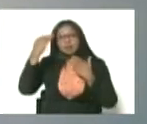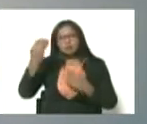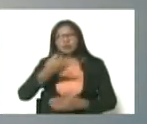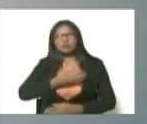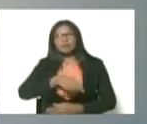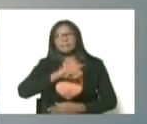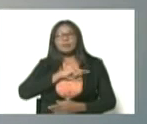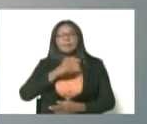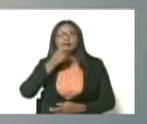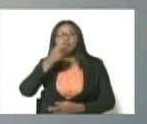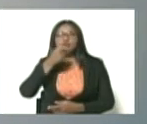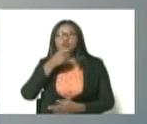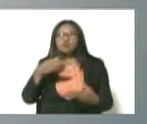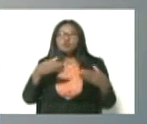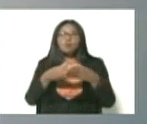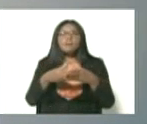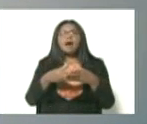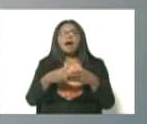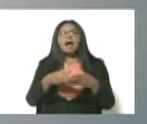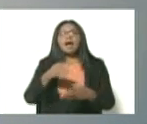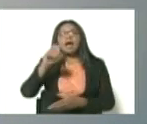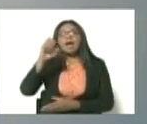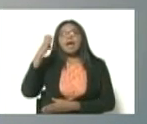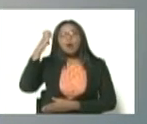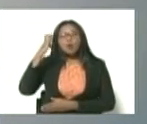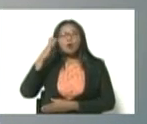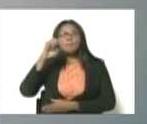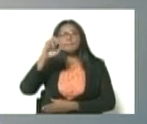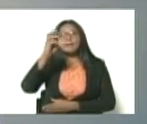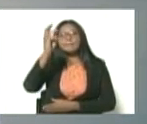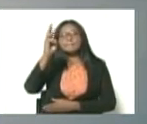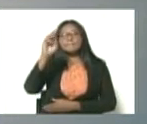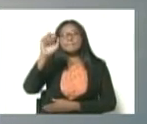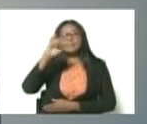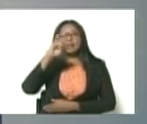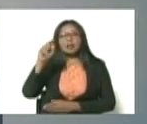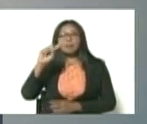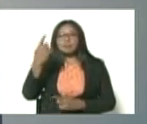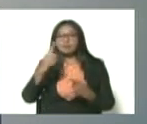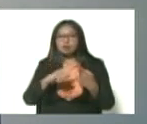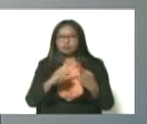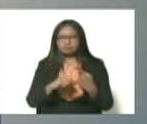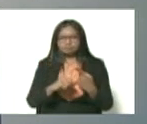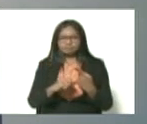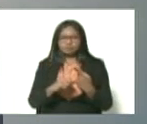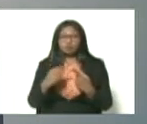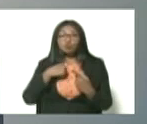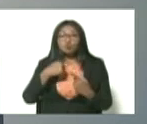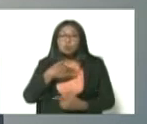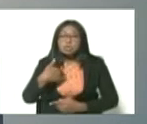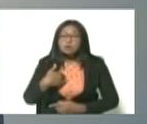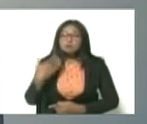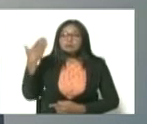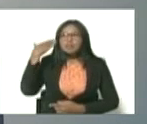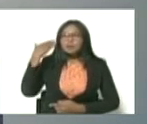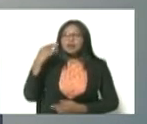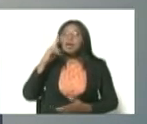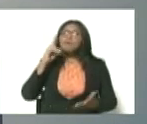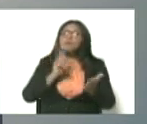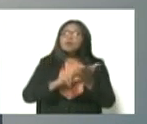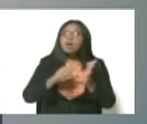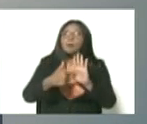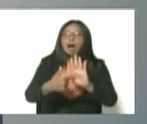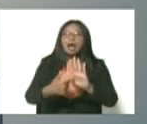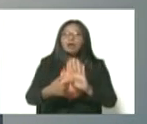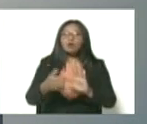Herrero, periodista de la agencia Europa Press. Me gustaría plantearle varias preguntas. En primer lugar, querría saber qué pruebas concretas tienen